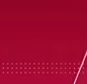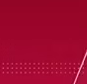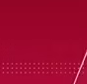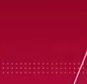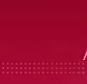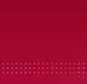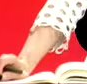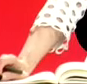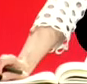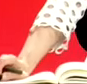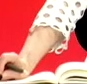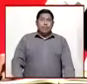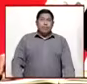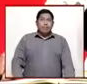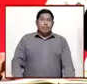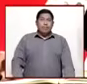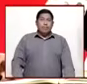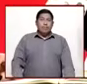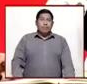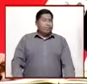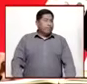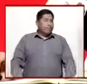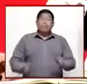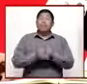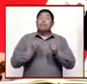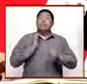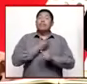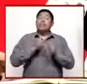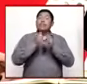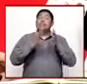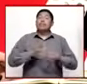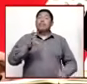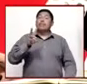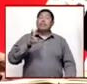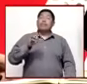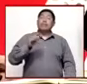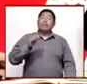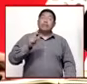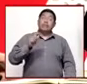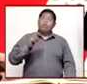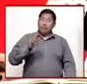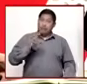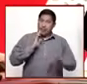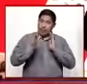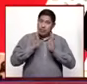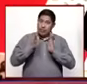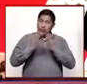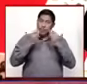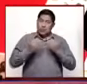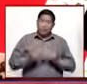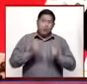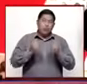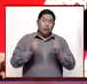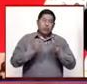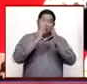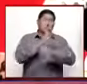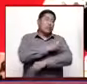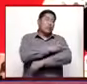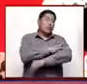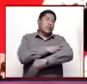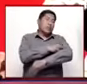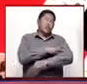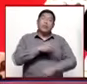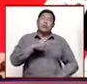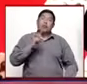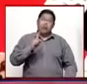Bolivisión. Con nuestro compañero Walter Ocio estamos intentando conversar ahora mismo con el vocal Tawichi Tewichi